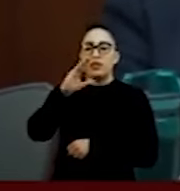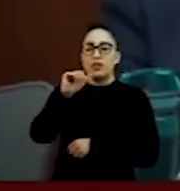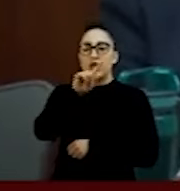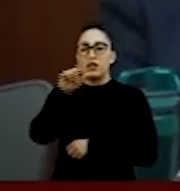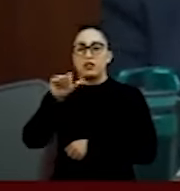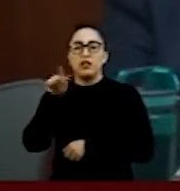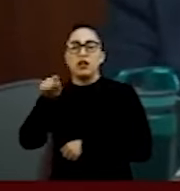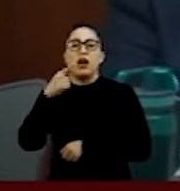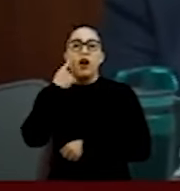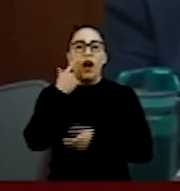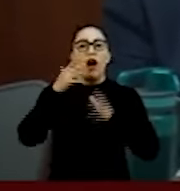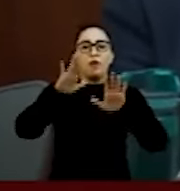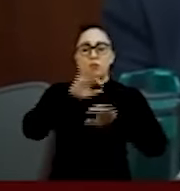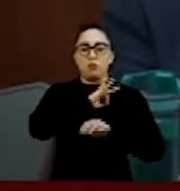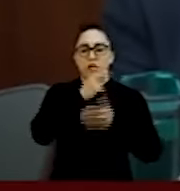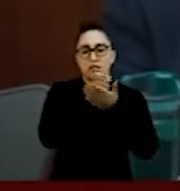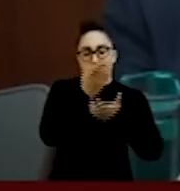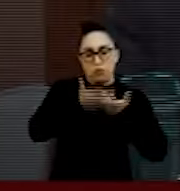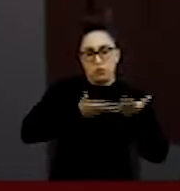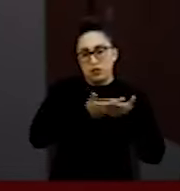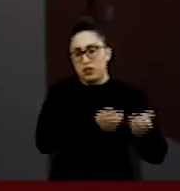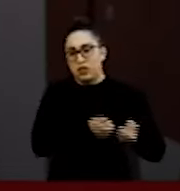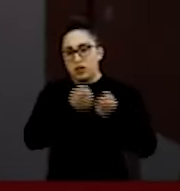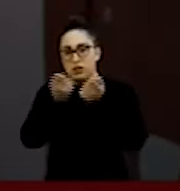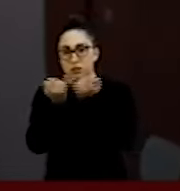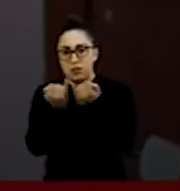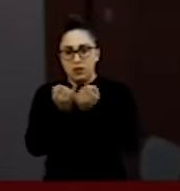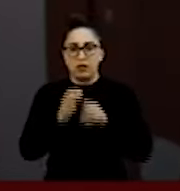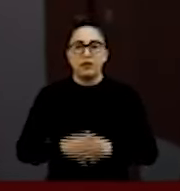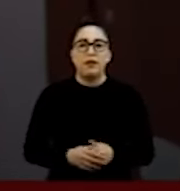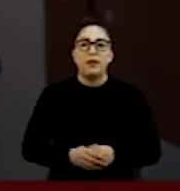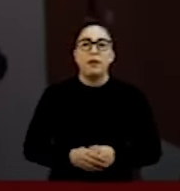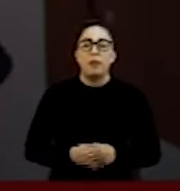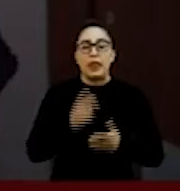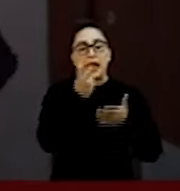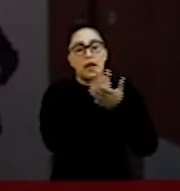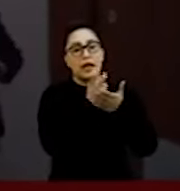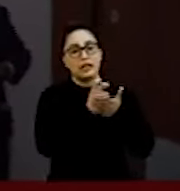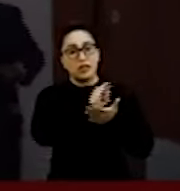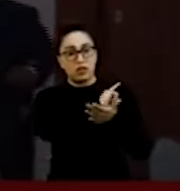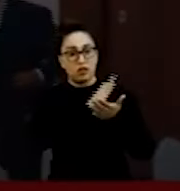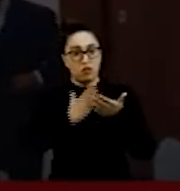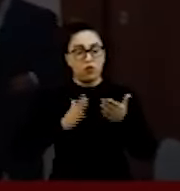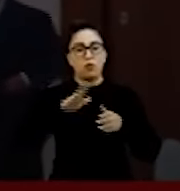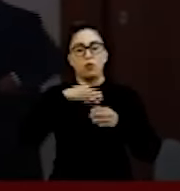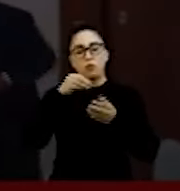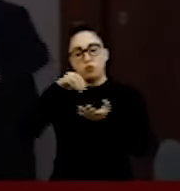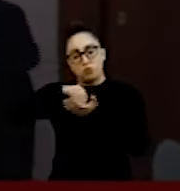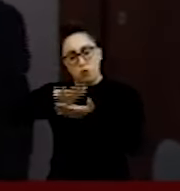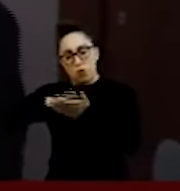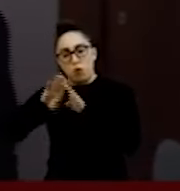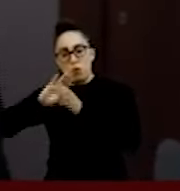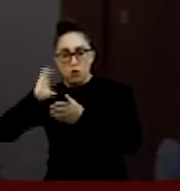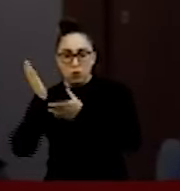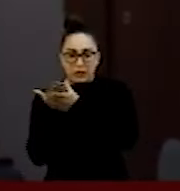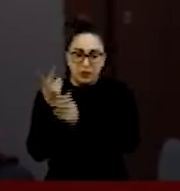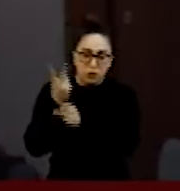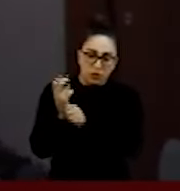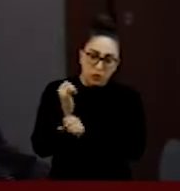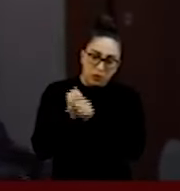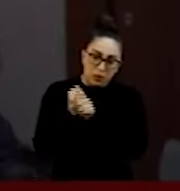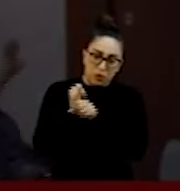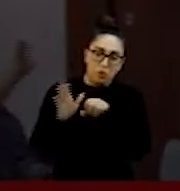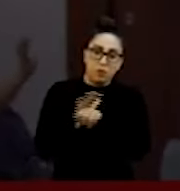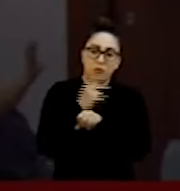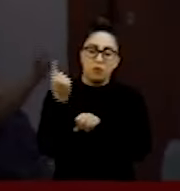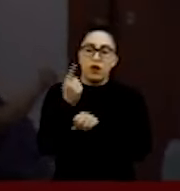buscarán que se retome el documento. Este informe lo vamos a poner como anexo, porque en realidad el grupo de